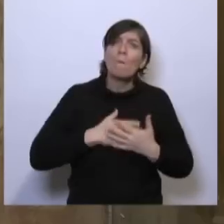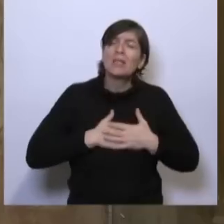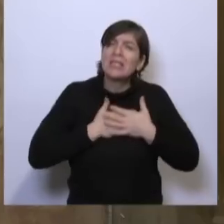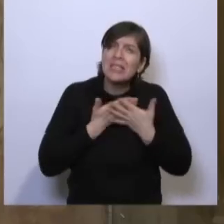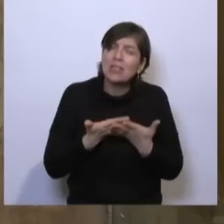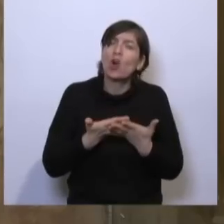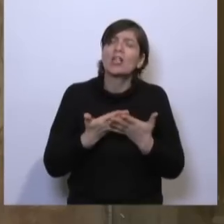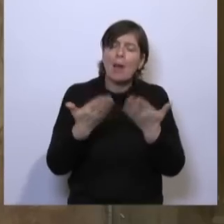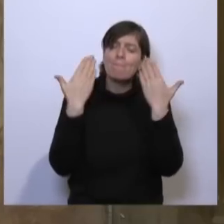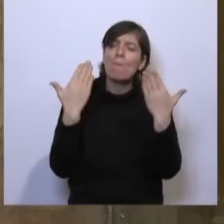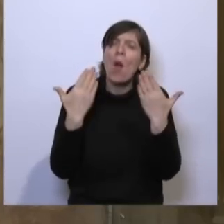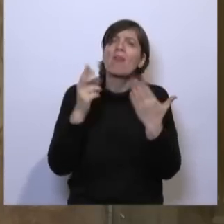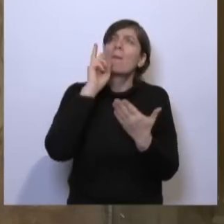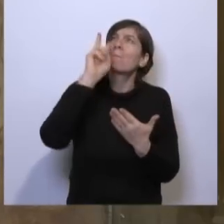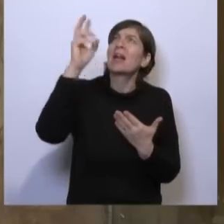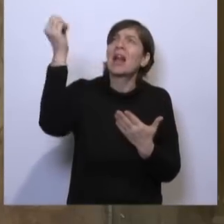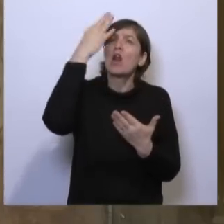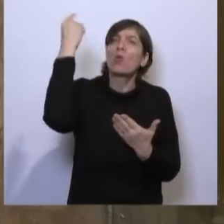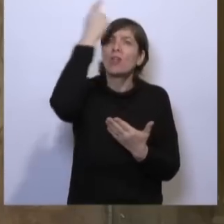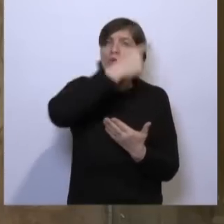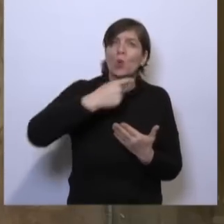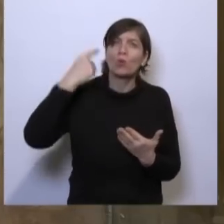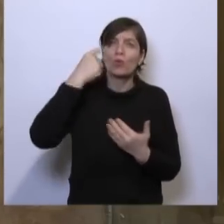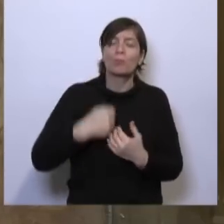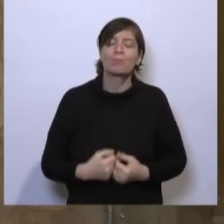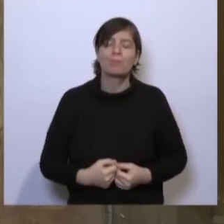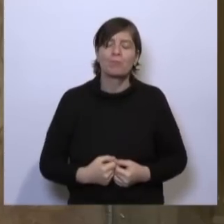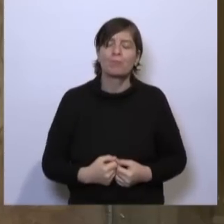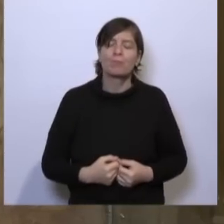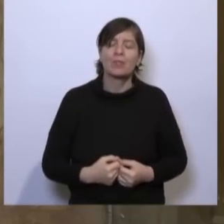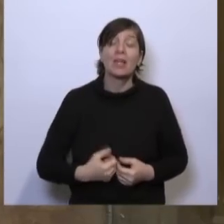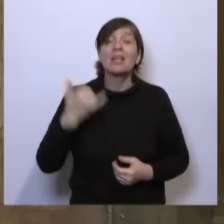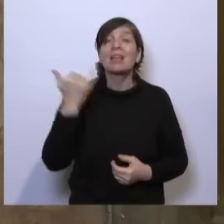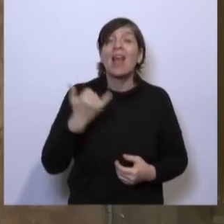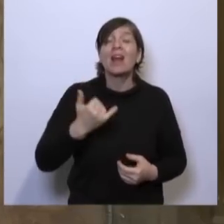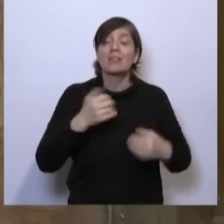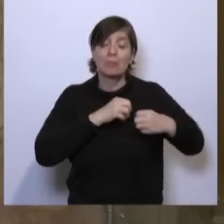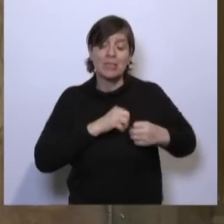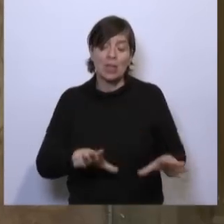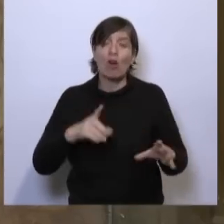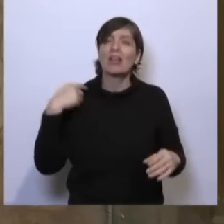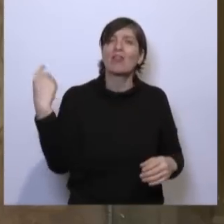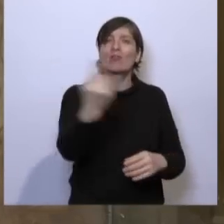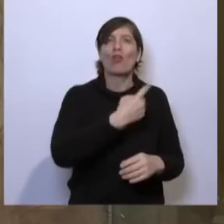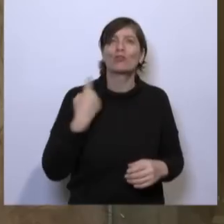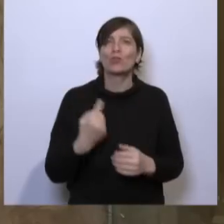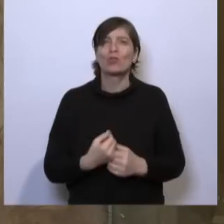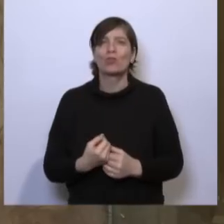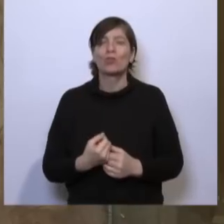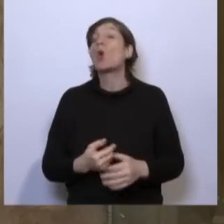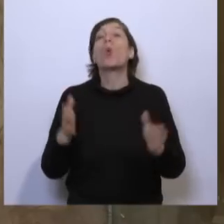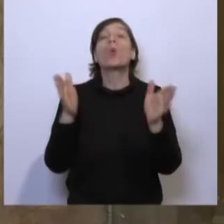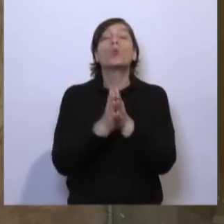misericordia. Admítelos a contemplar la luz de tu rostro. Ten misericordia de todos nosotros. Y